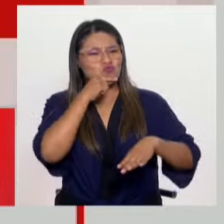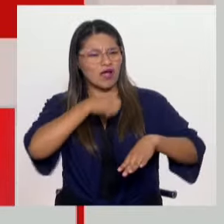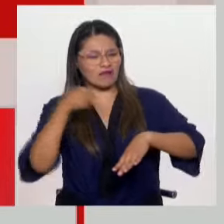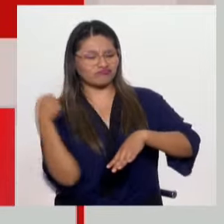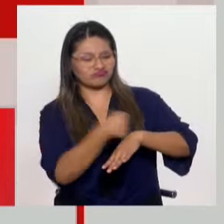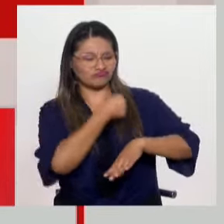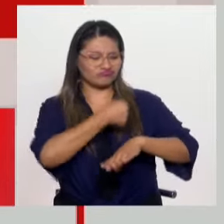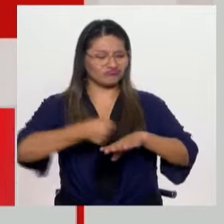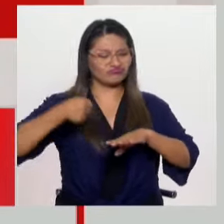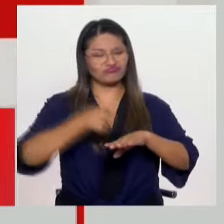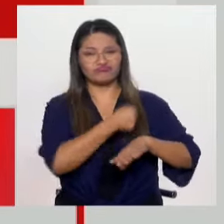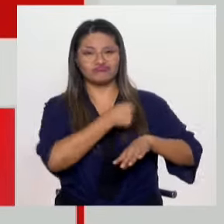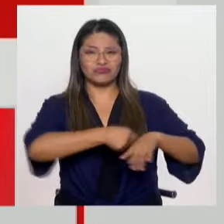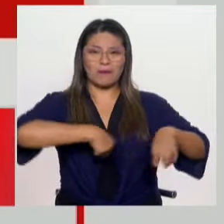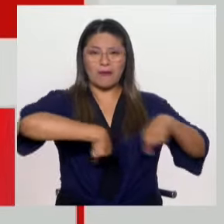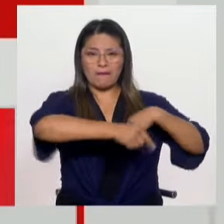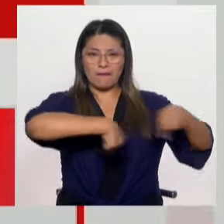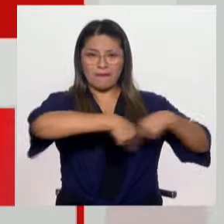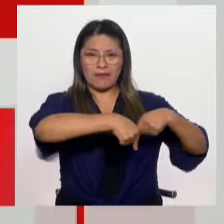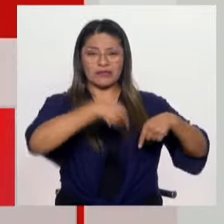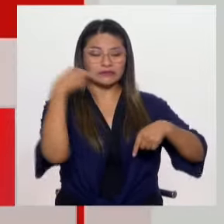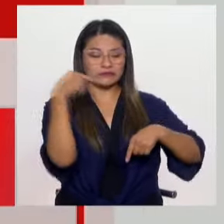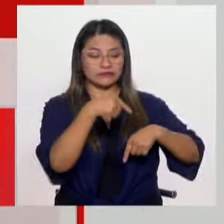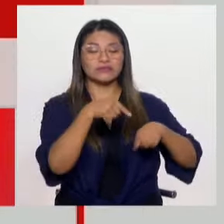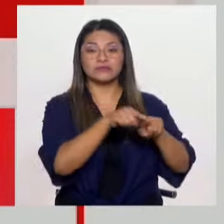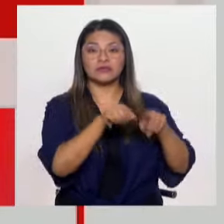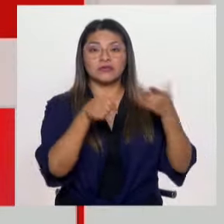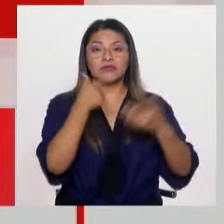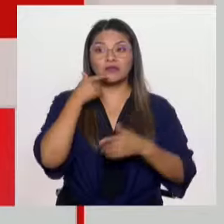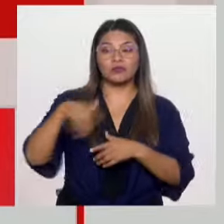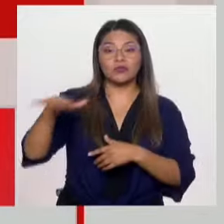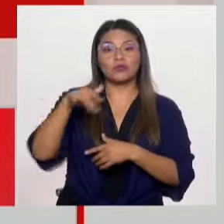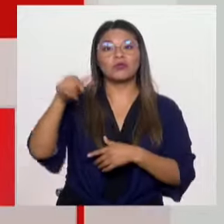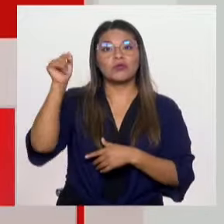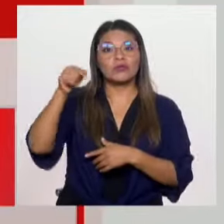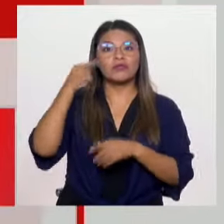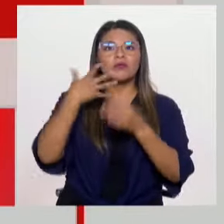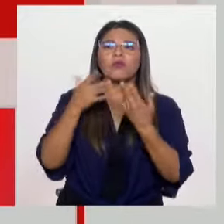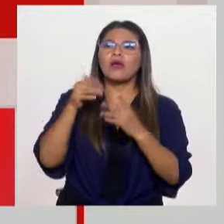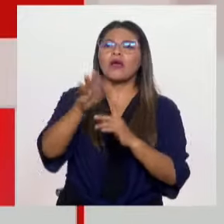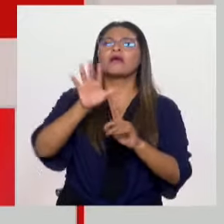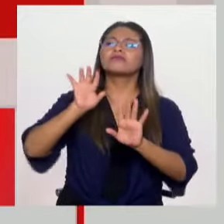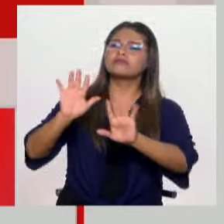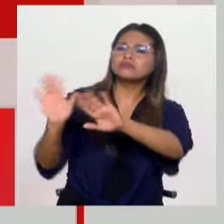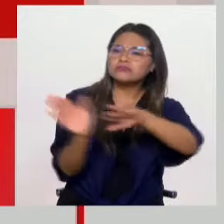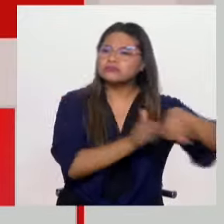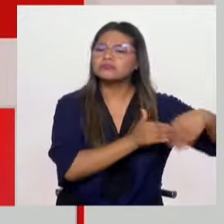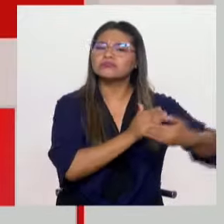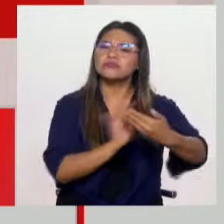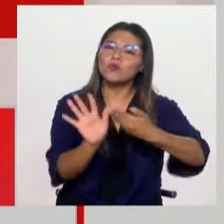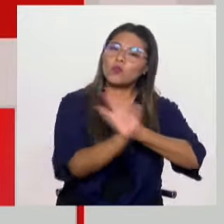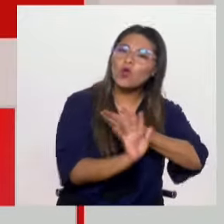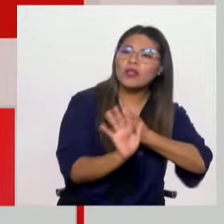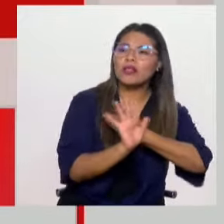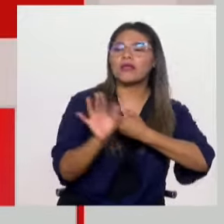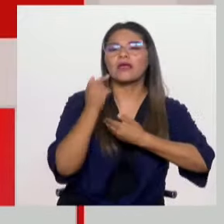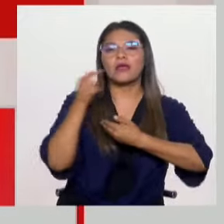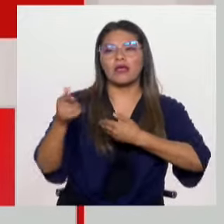el cuerpo. Afortunadamente, un grupo de ciudadanos logró defender a la mujer y evitó que la agresión